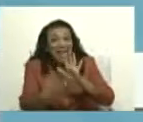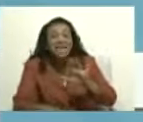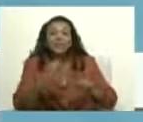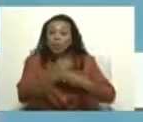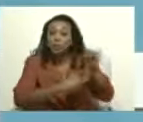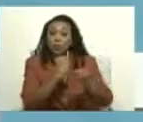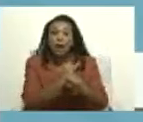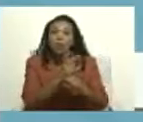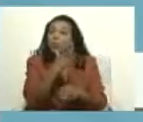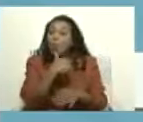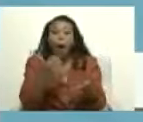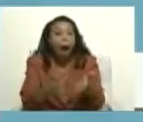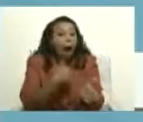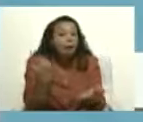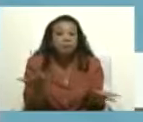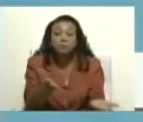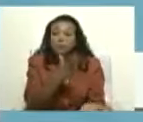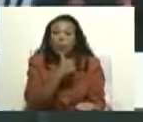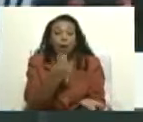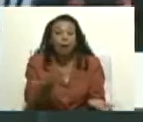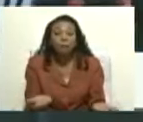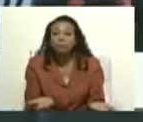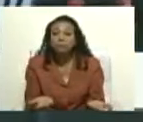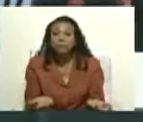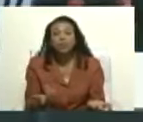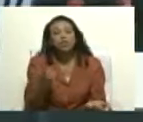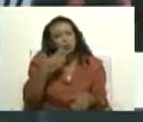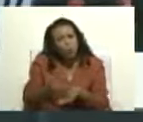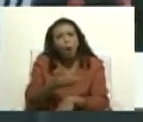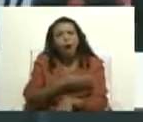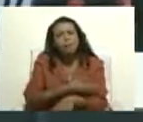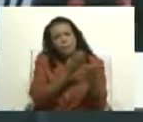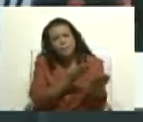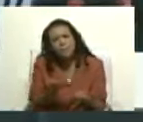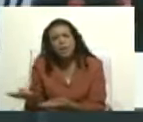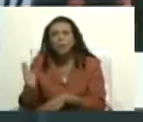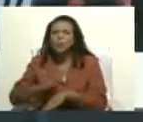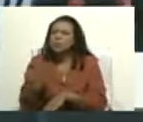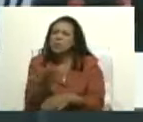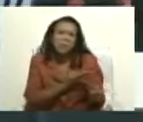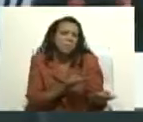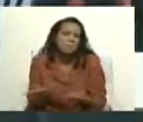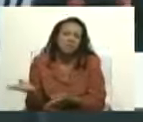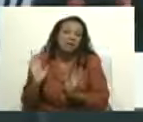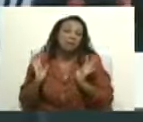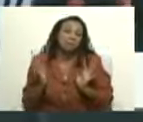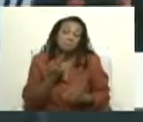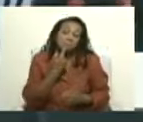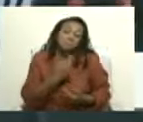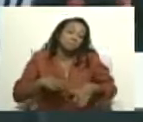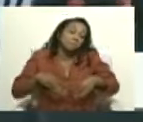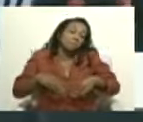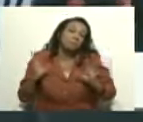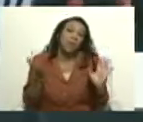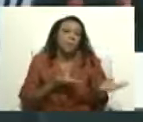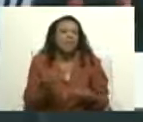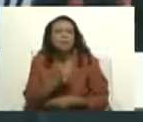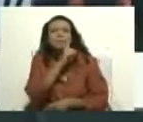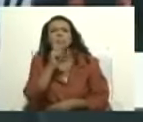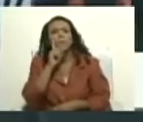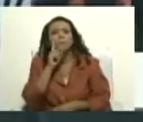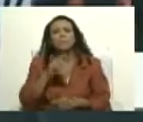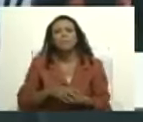muerto. Le decía, porque tuve la oportunidad, me invitaron, yo no sé por qué me invitan, pero me invitaron a una cosa que llama la